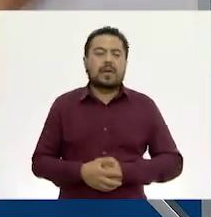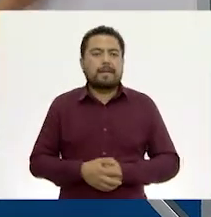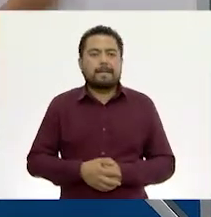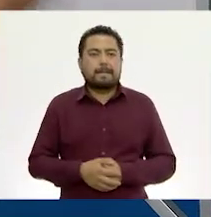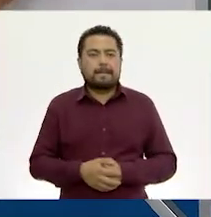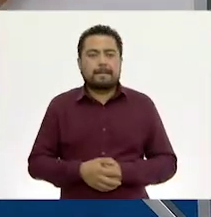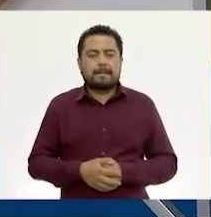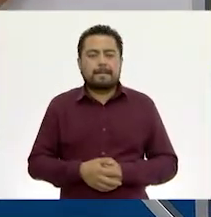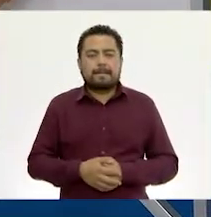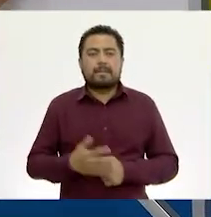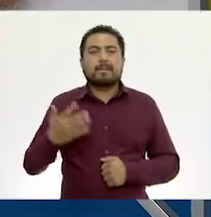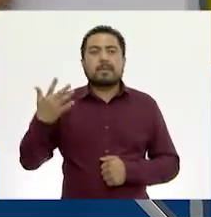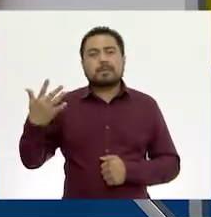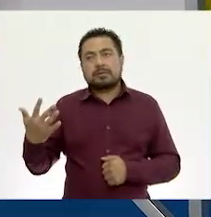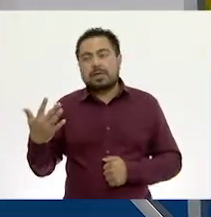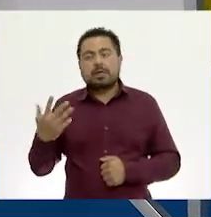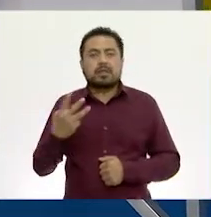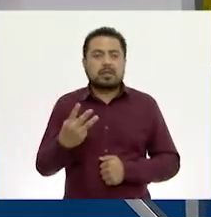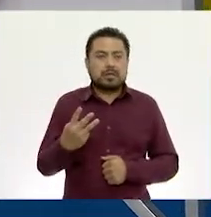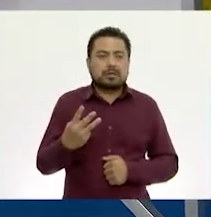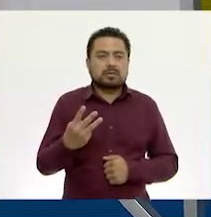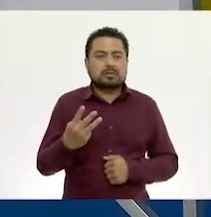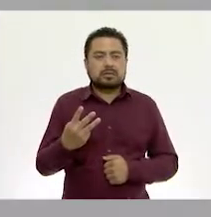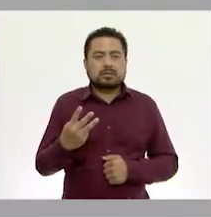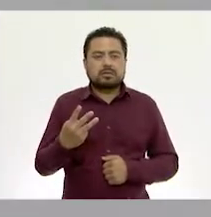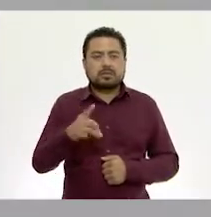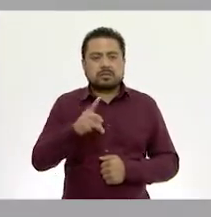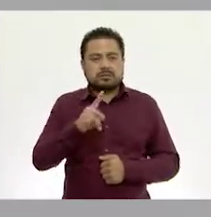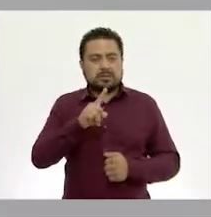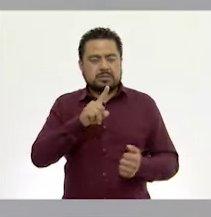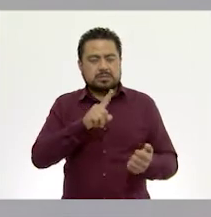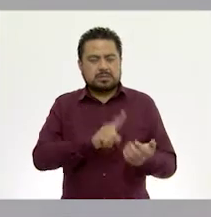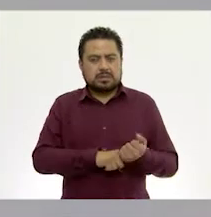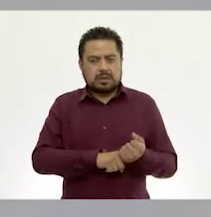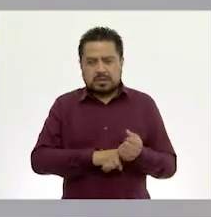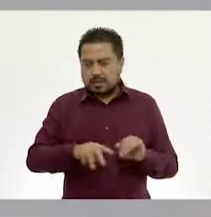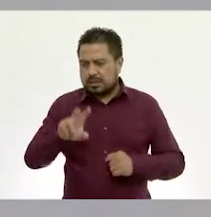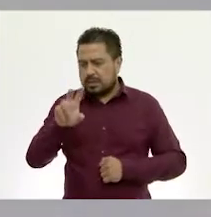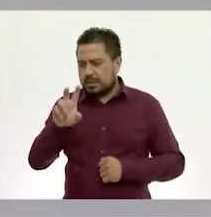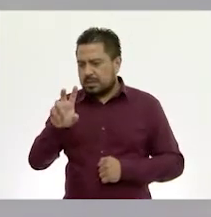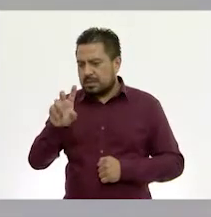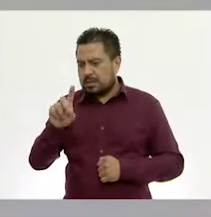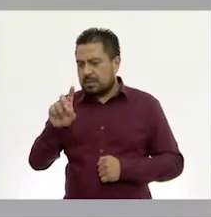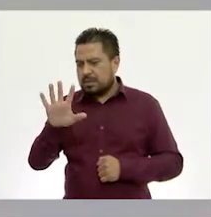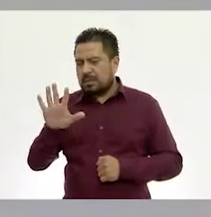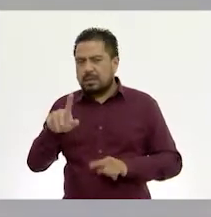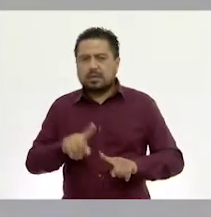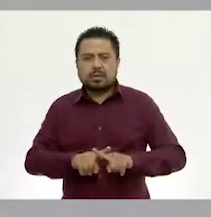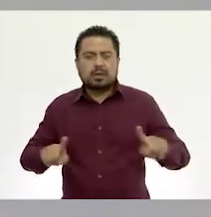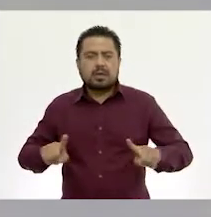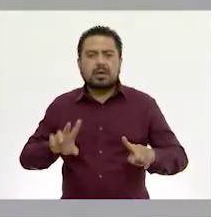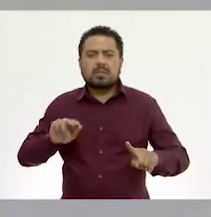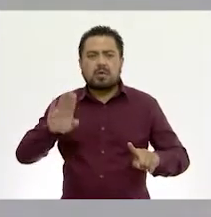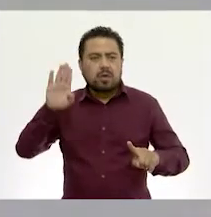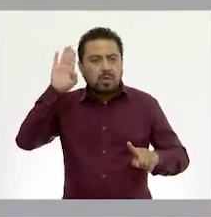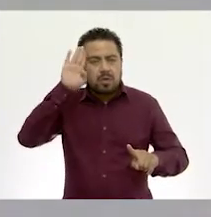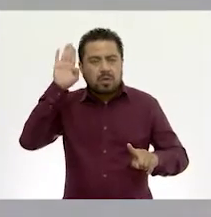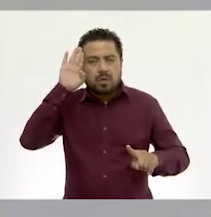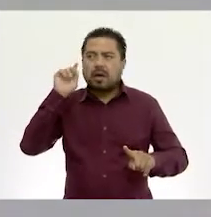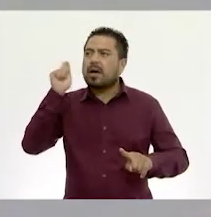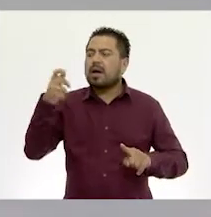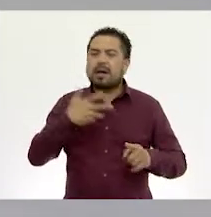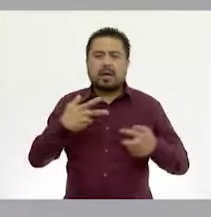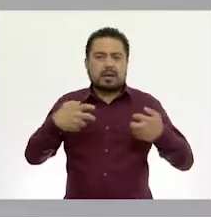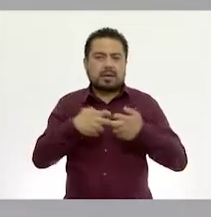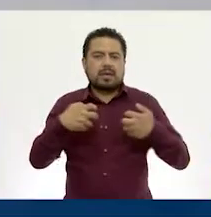Aquí serían 5, 3 y 1000. Nos dio una cantidad diferente porque no habíamos considerado que